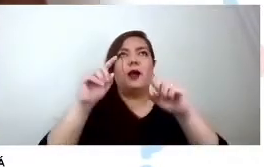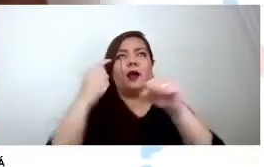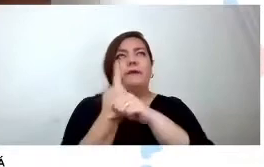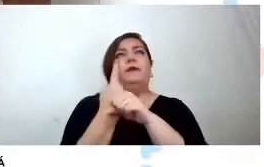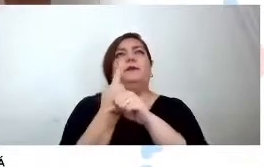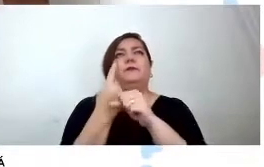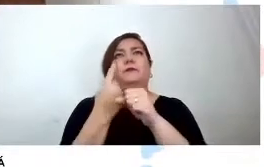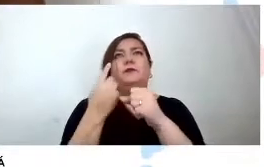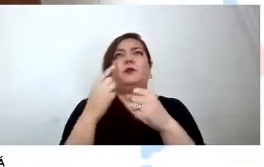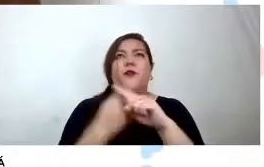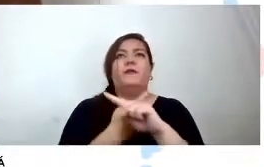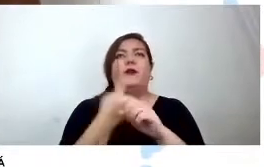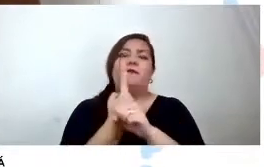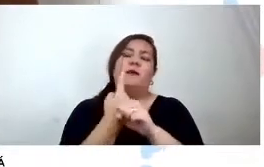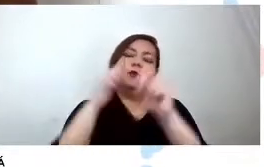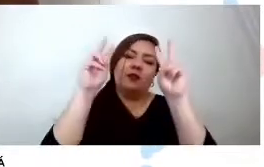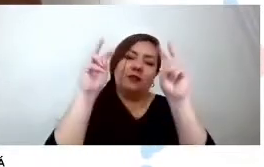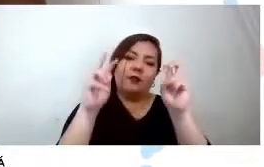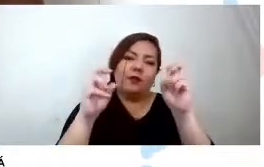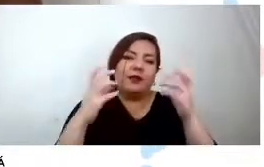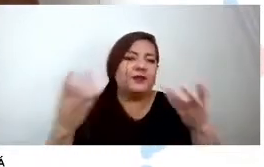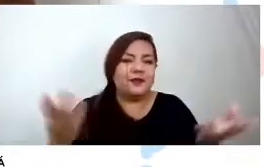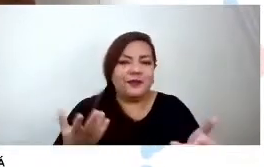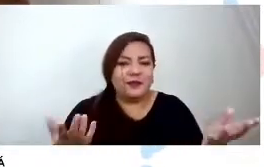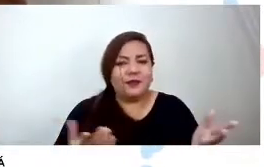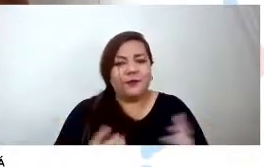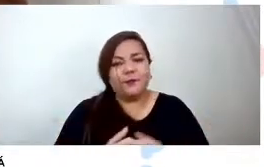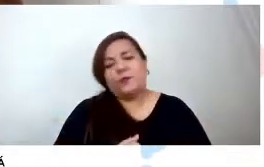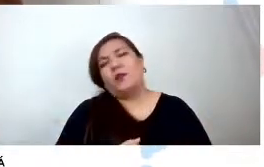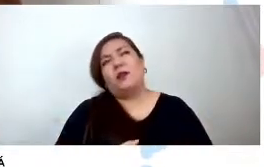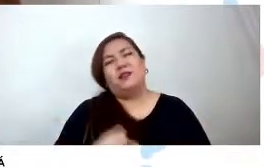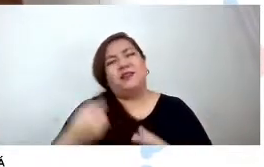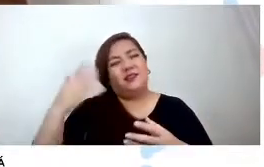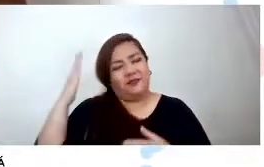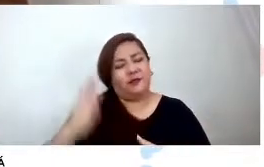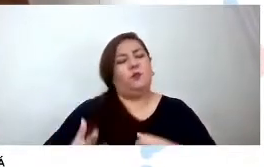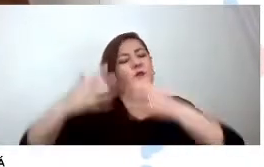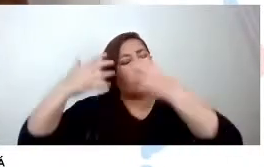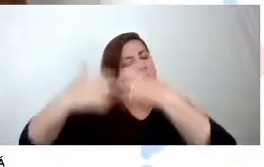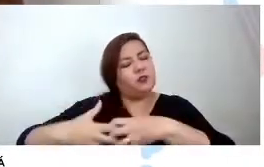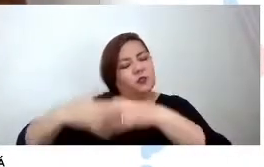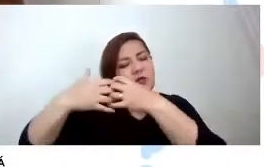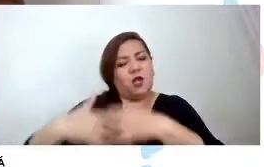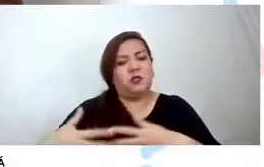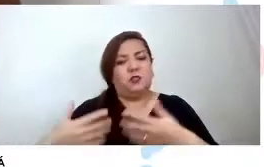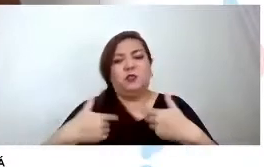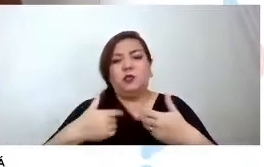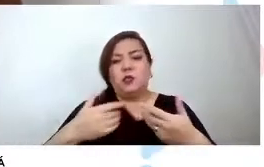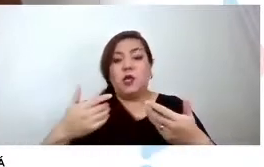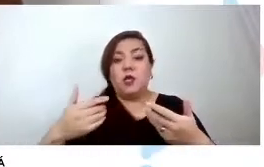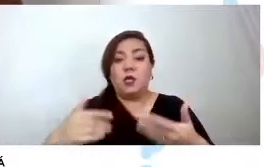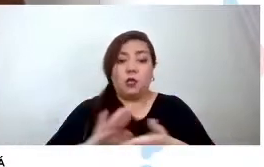que tenemos que reflexionar a partir de las herramientas que nos entrega la paleontología